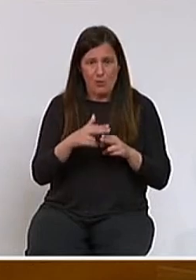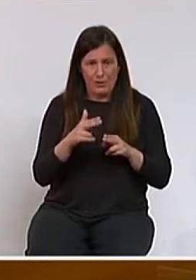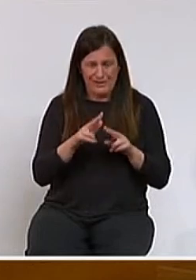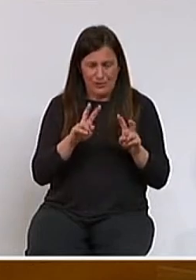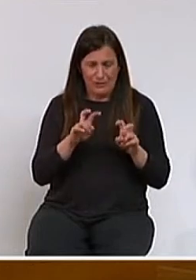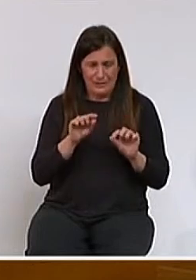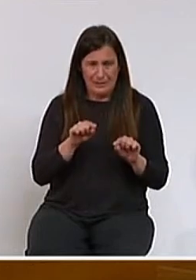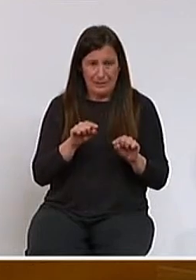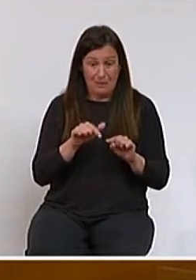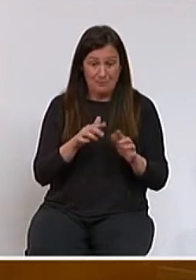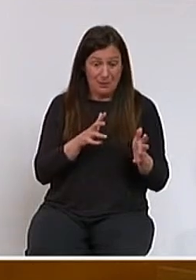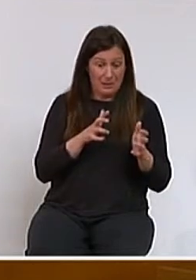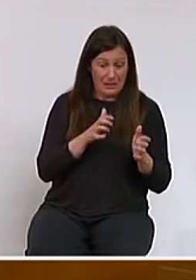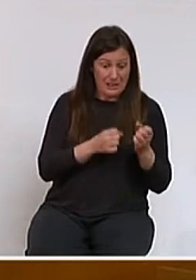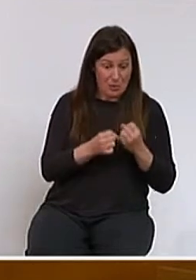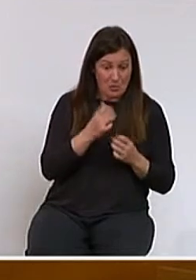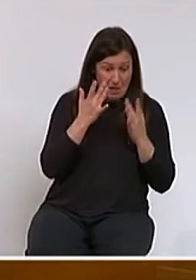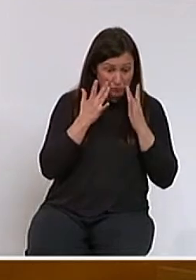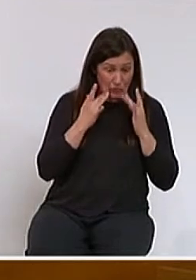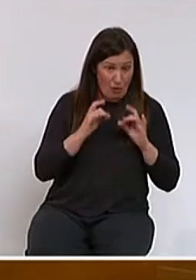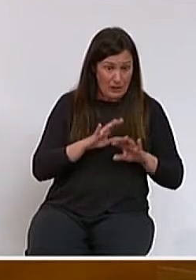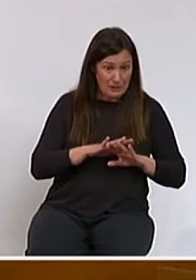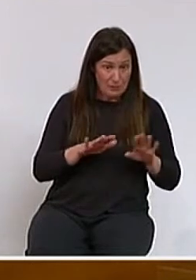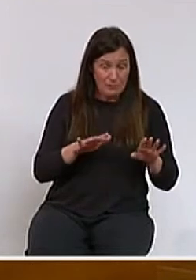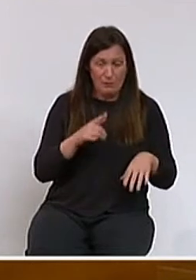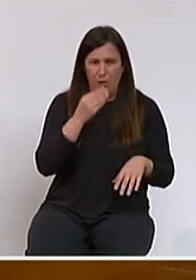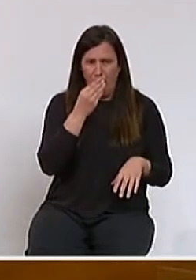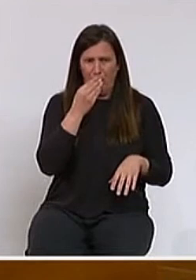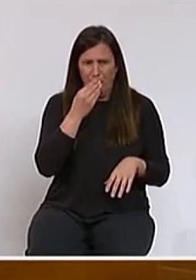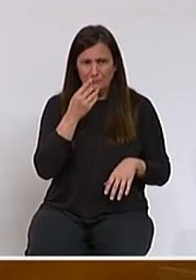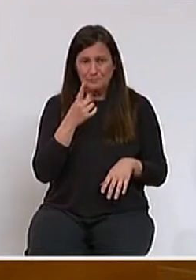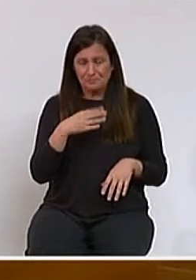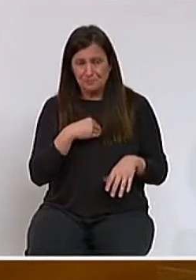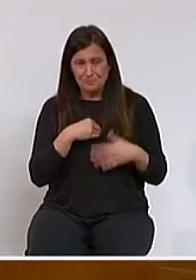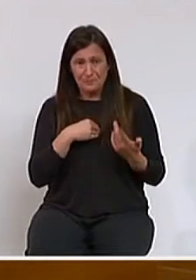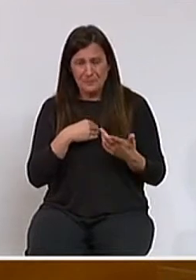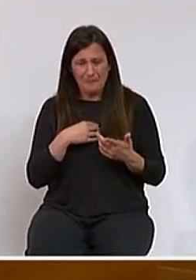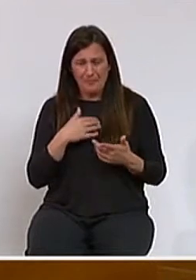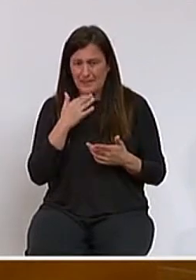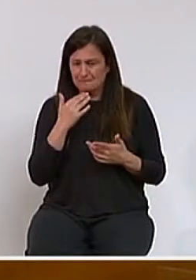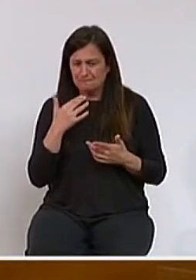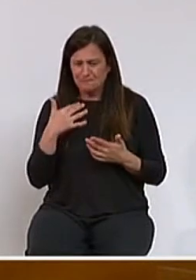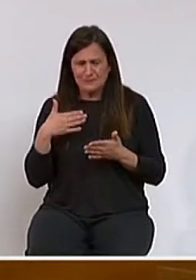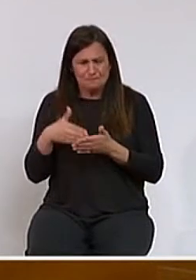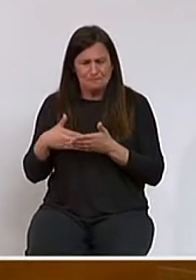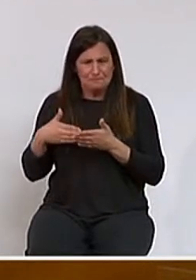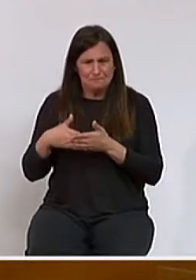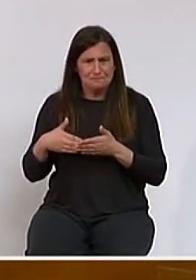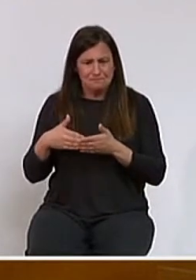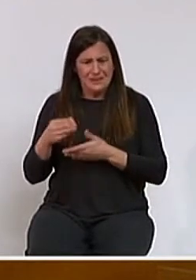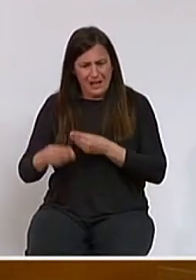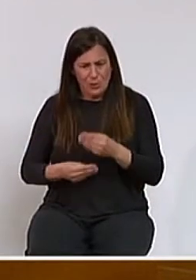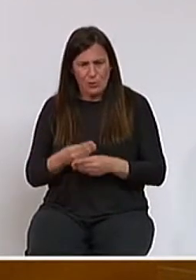ante ventajas económicas tan objetivas existe, desgraciadamente, un factor que está entorpeciendo la ejecución total de la